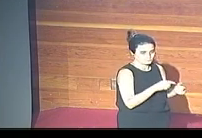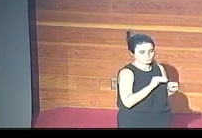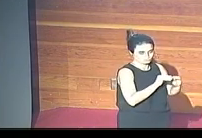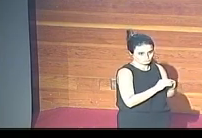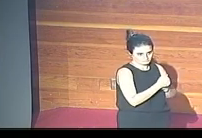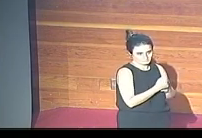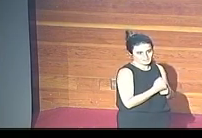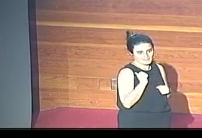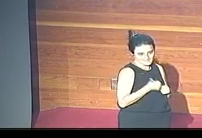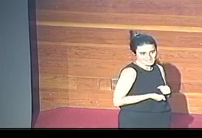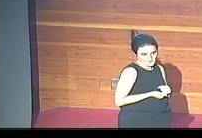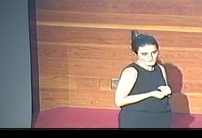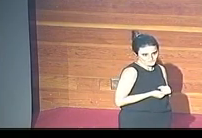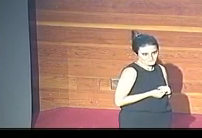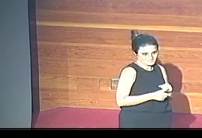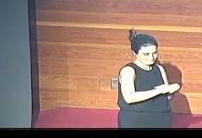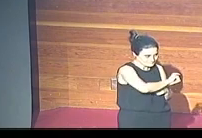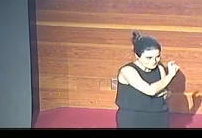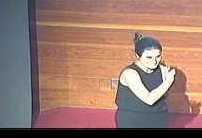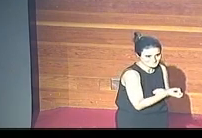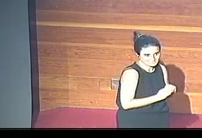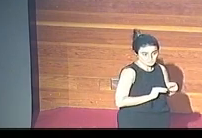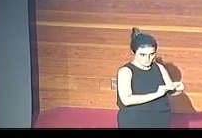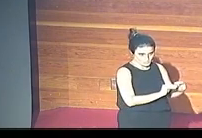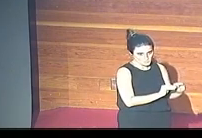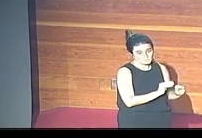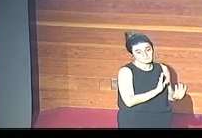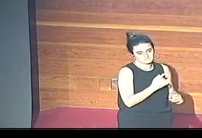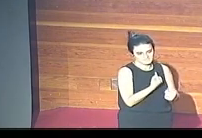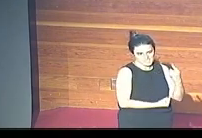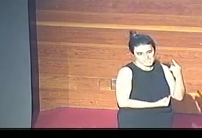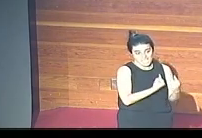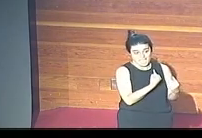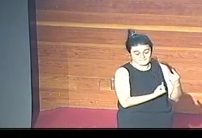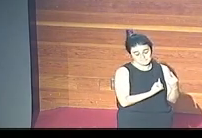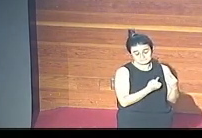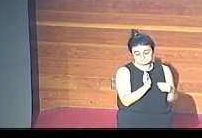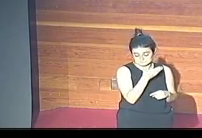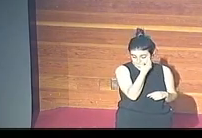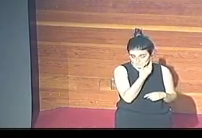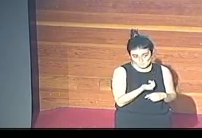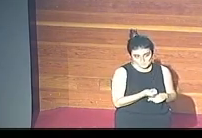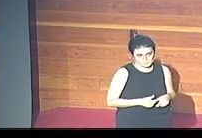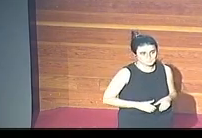y muchas veces en la biodiversidad que tiene aunque eso muchas veces no aparezca medido